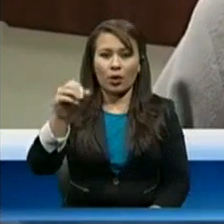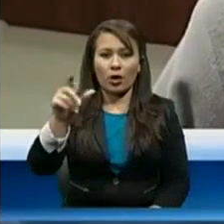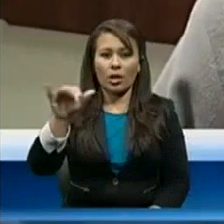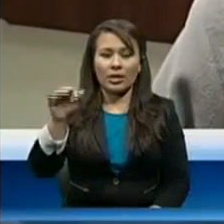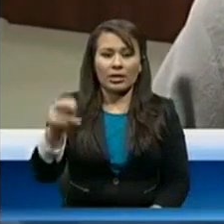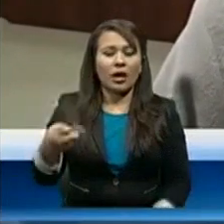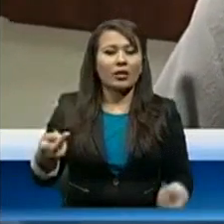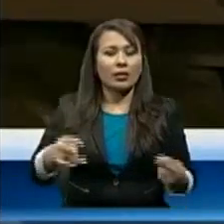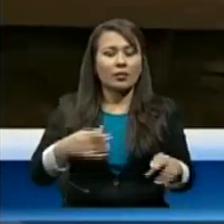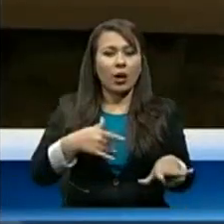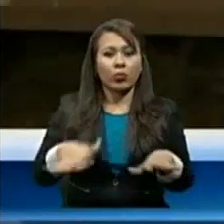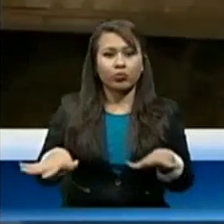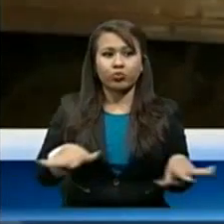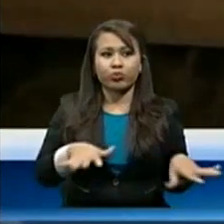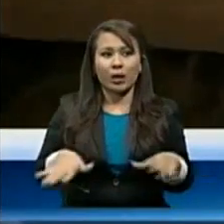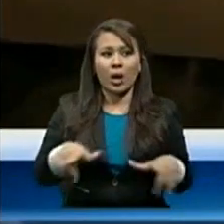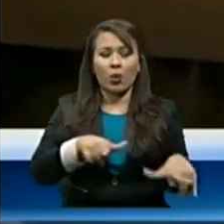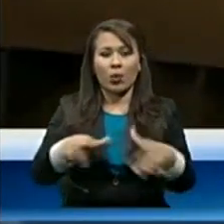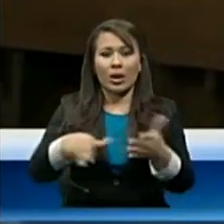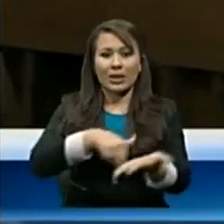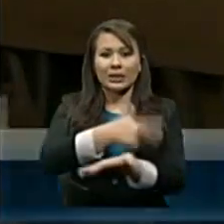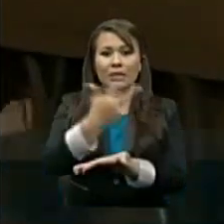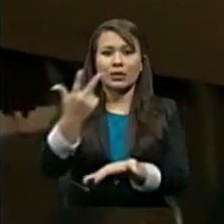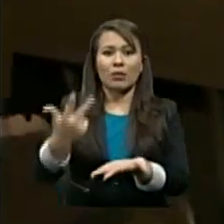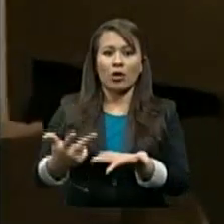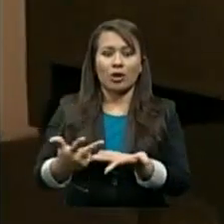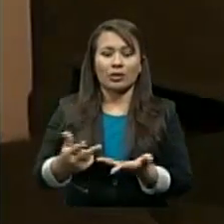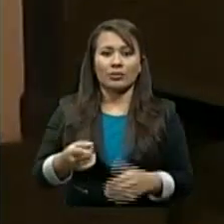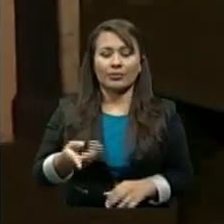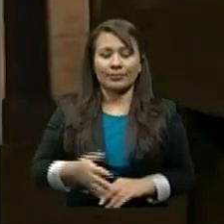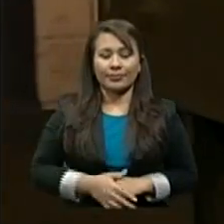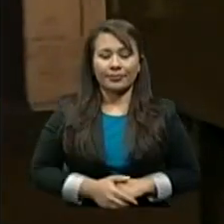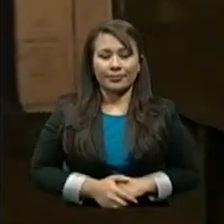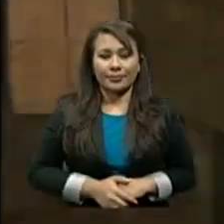problemas que ocasionó el temblor. En Chimborazo informó Darwin Altamirano.